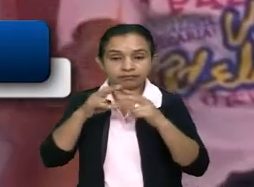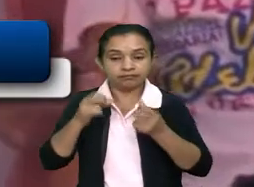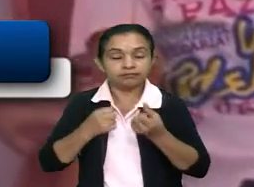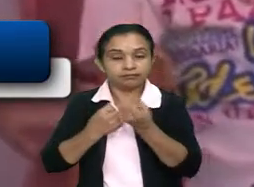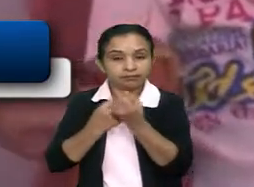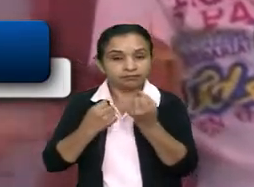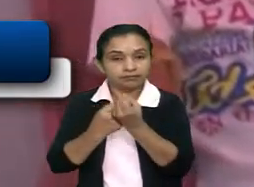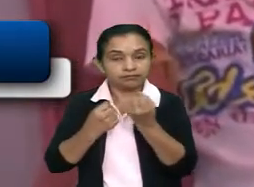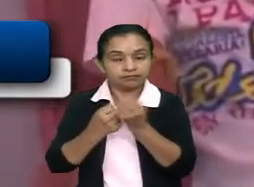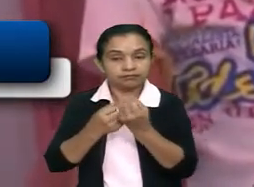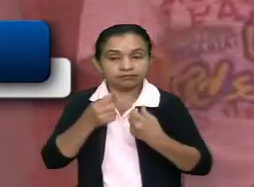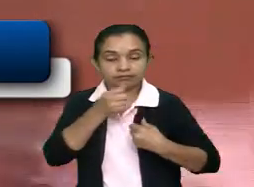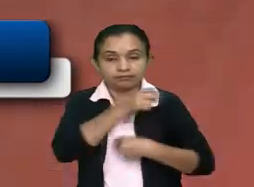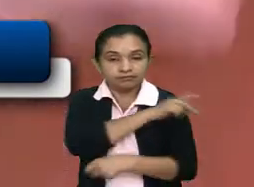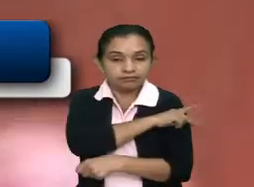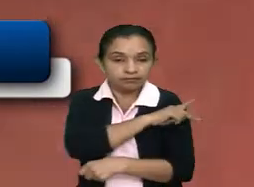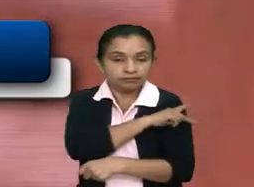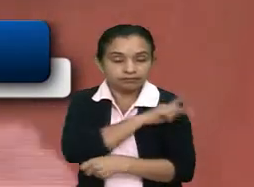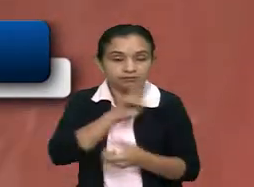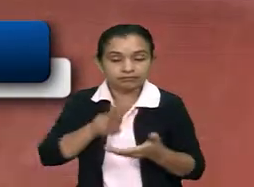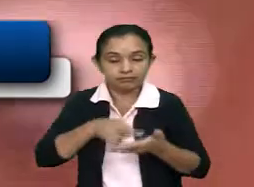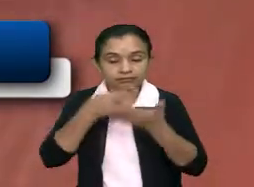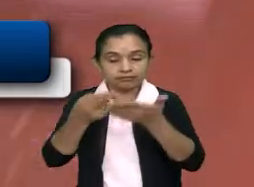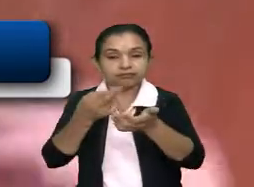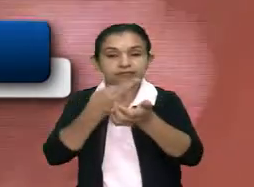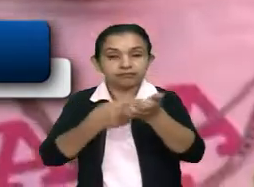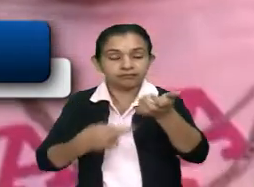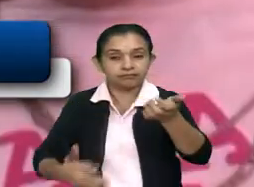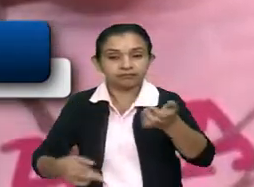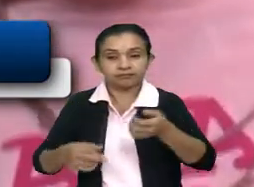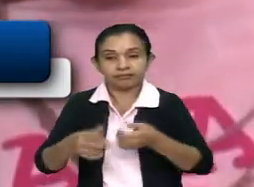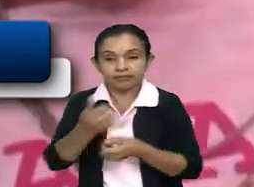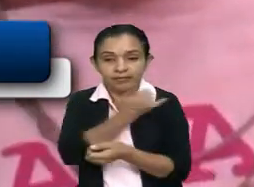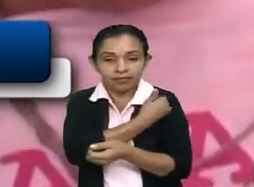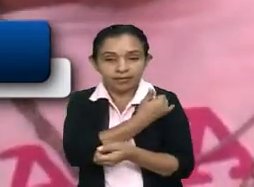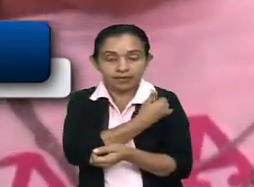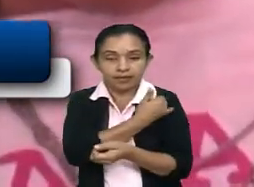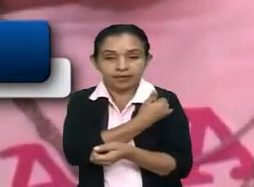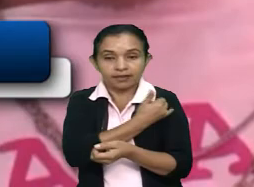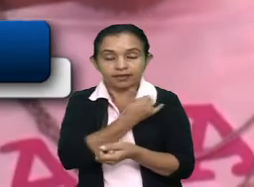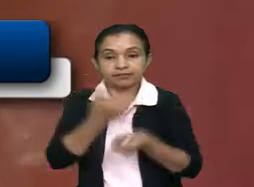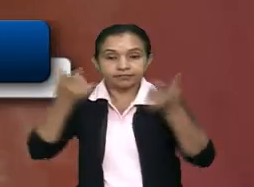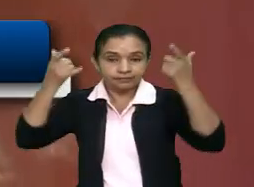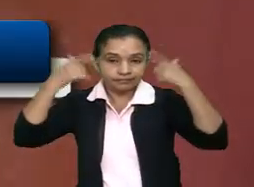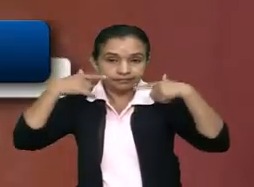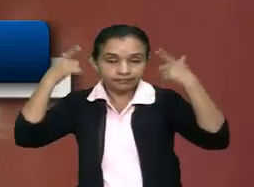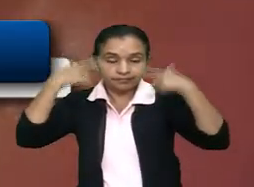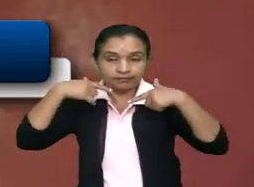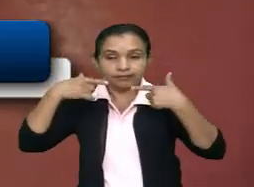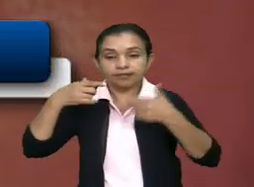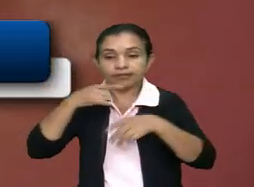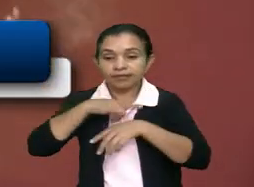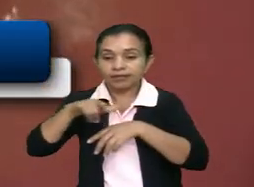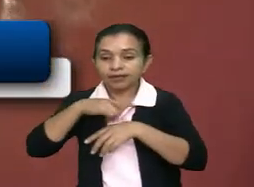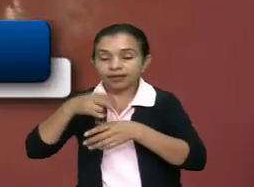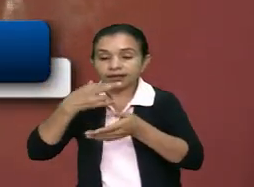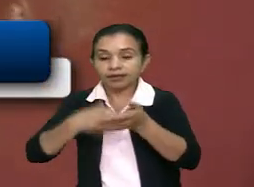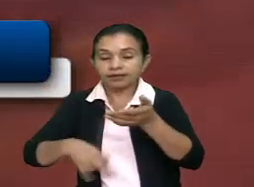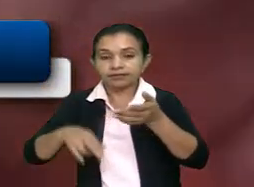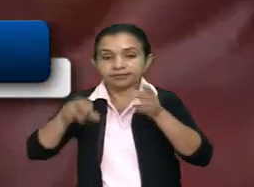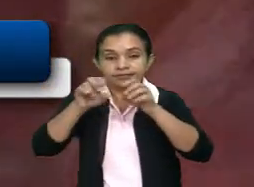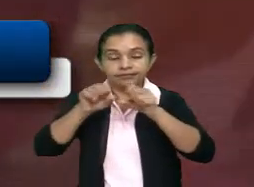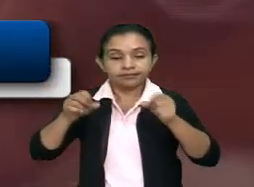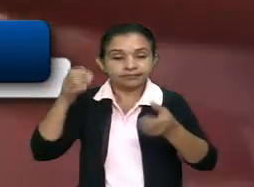el ejército de la policía mucho con las donaciones de sangre estábamos en el hospital humberto alvarado de masaya también colectando en santa